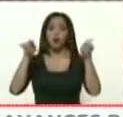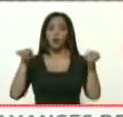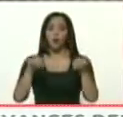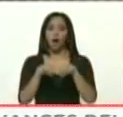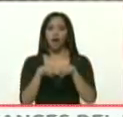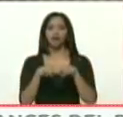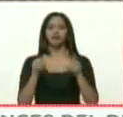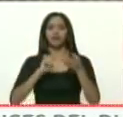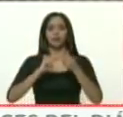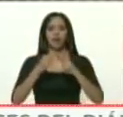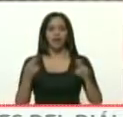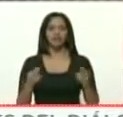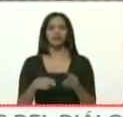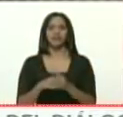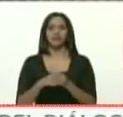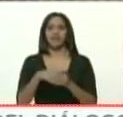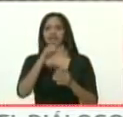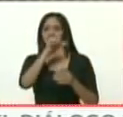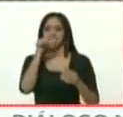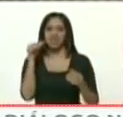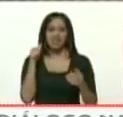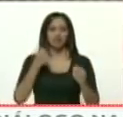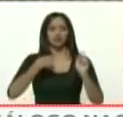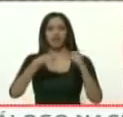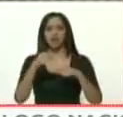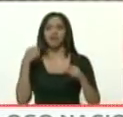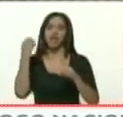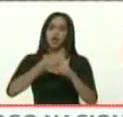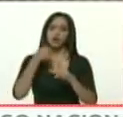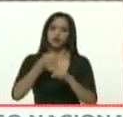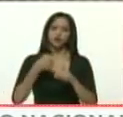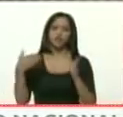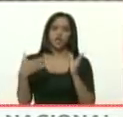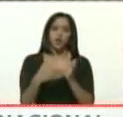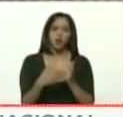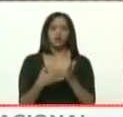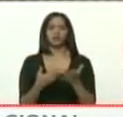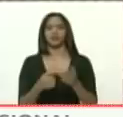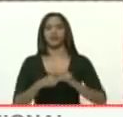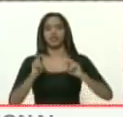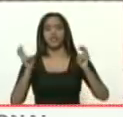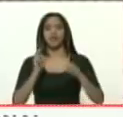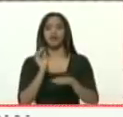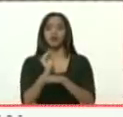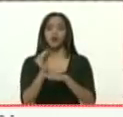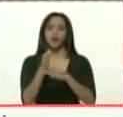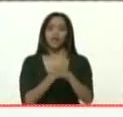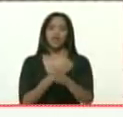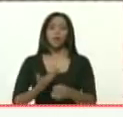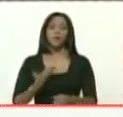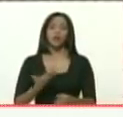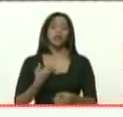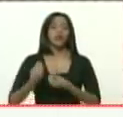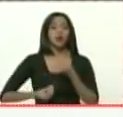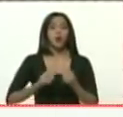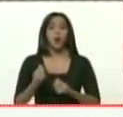del narcotráfico, de la lucha contra el narcotráfico, del tema preventivo. Y la importancia pues de cómo